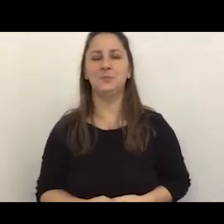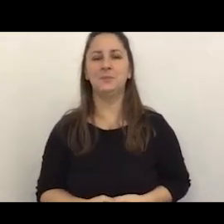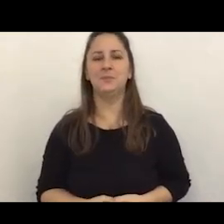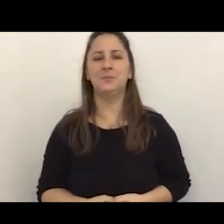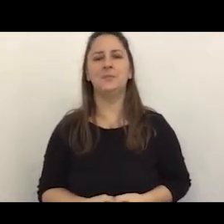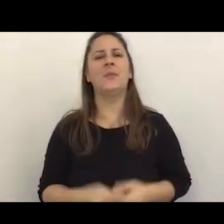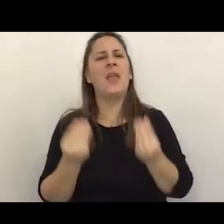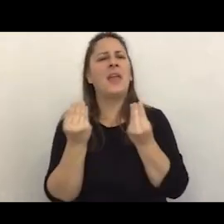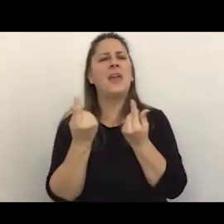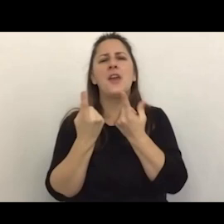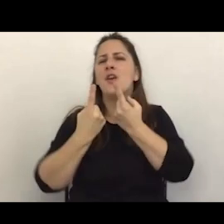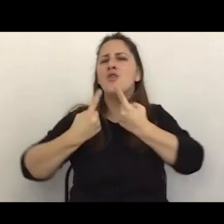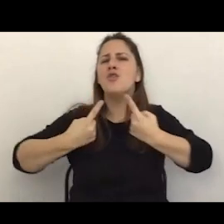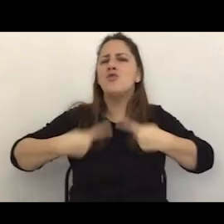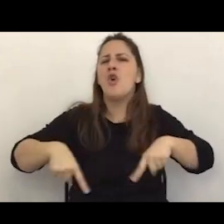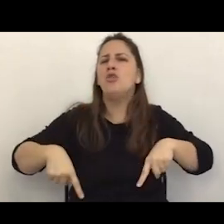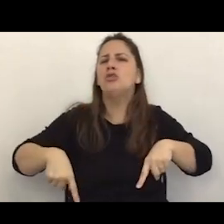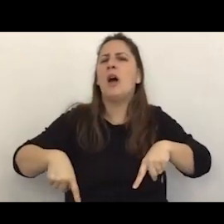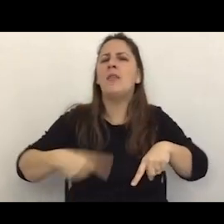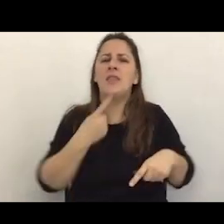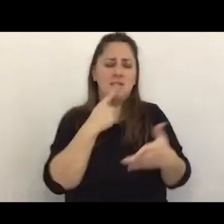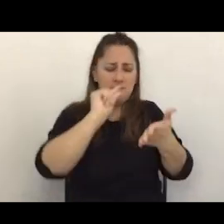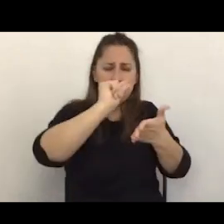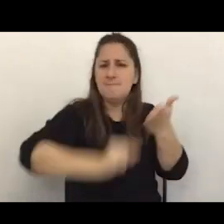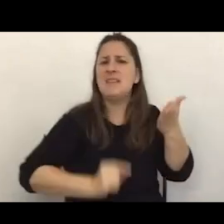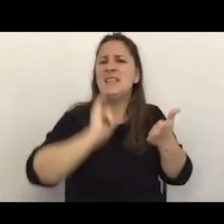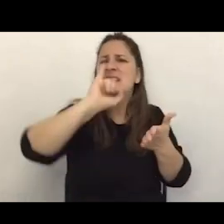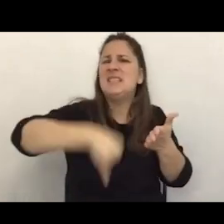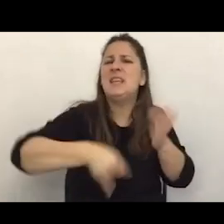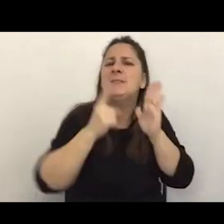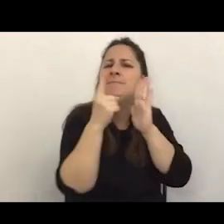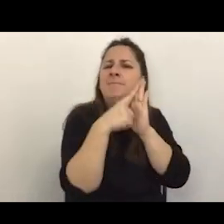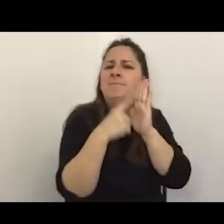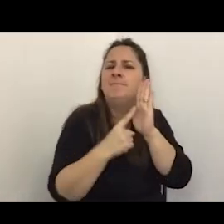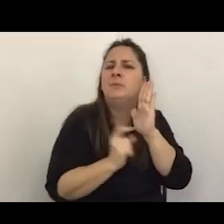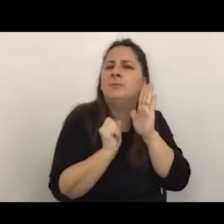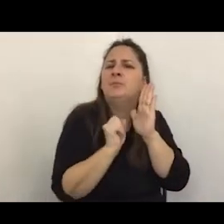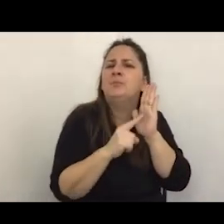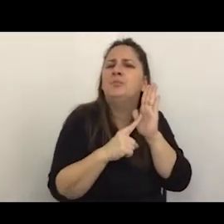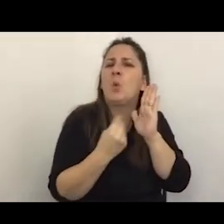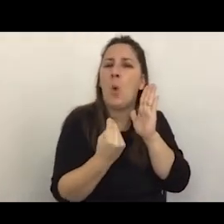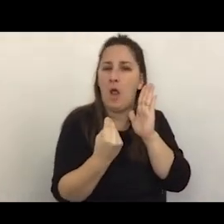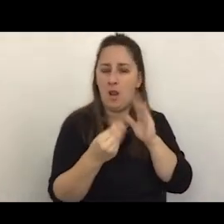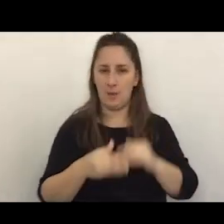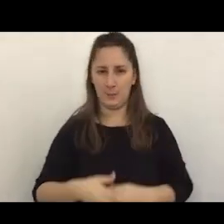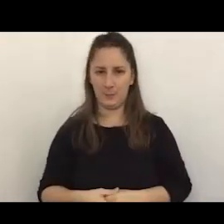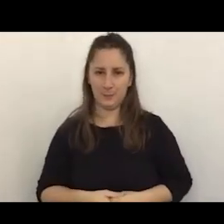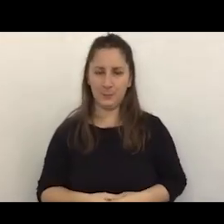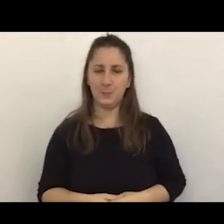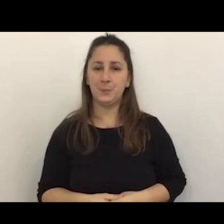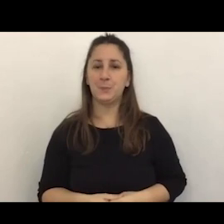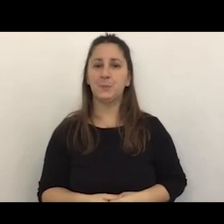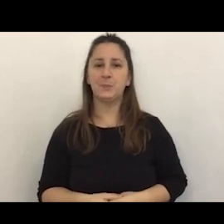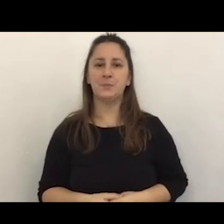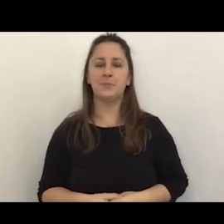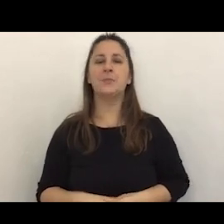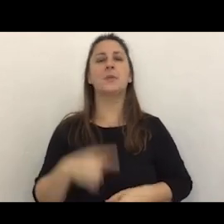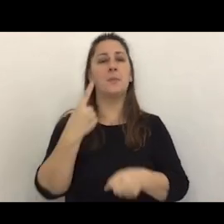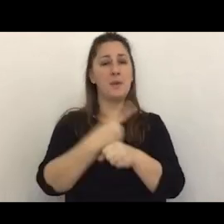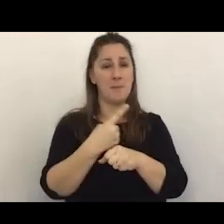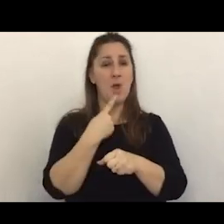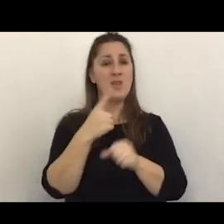tener este consentimiento? Bueno, en primer lugar, dice la ley que debe